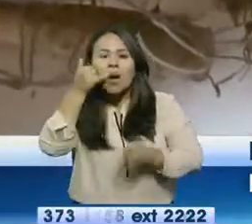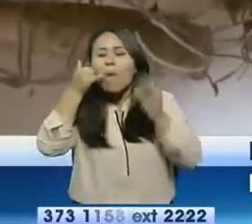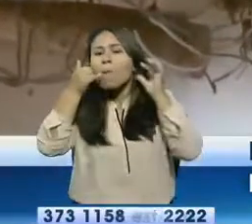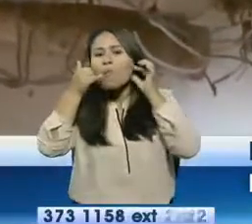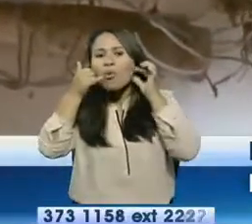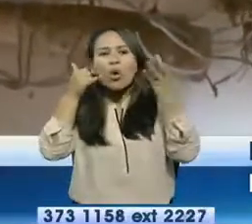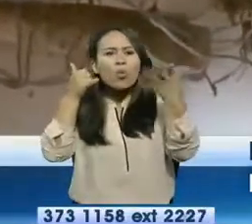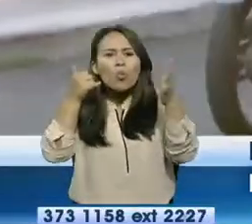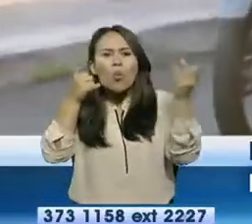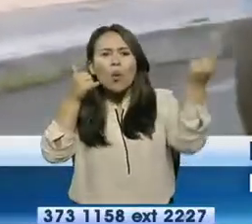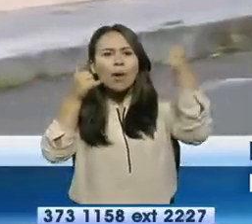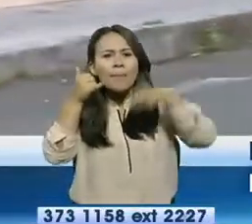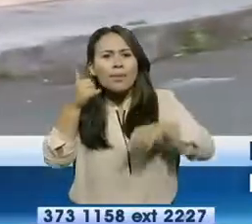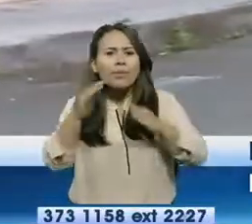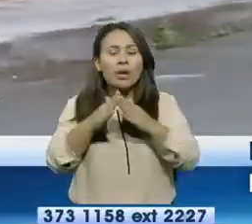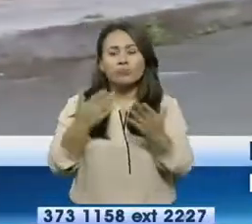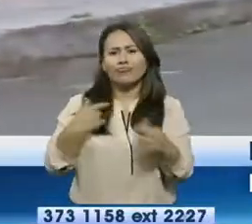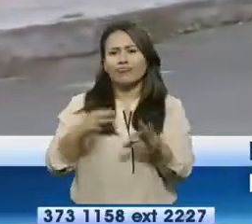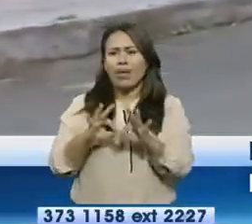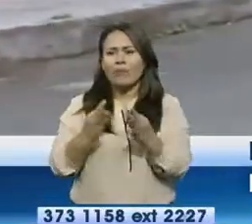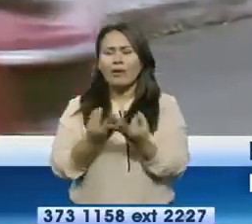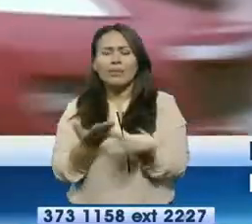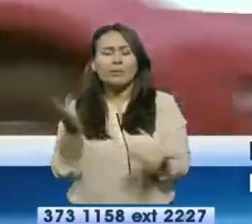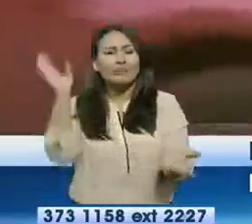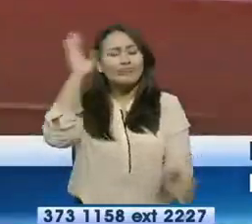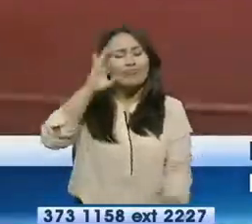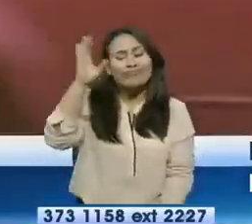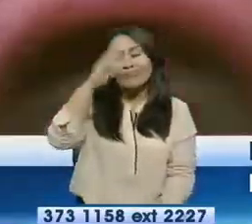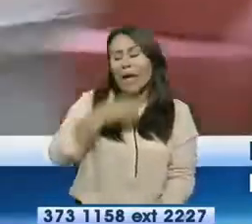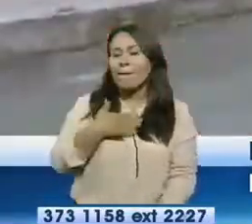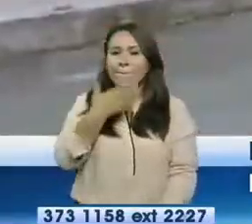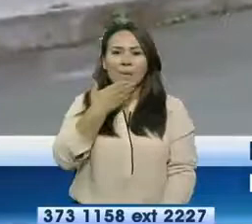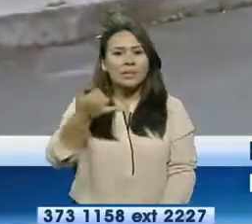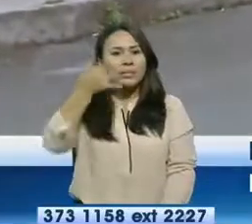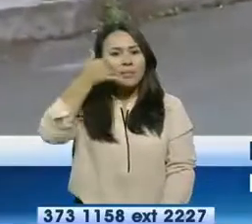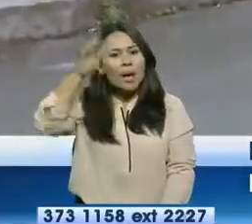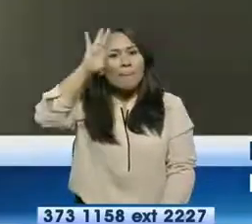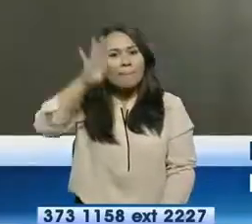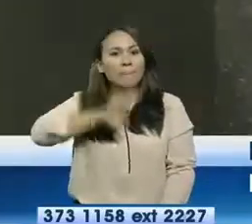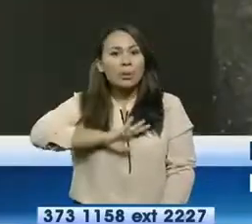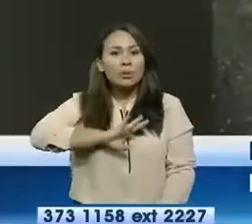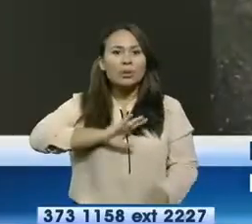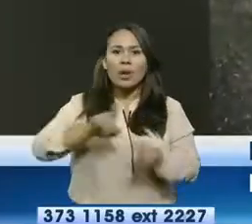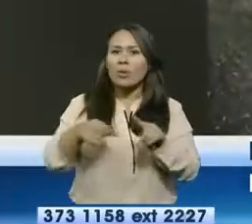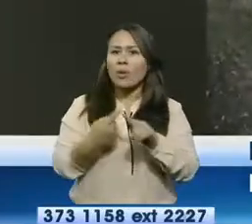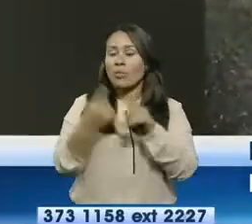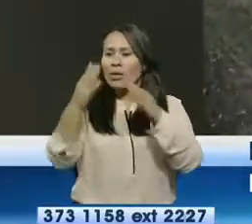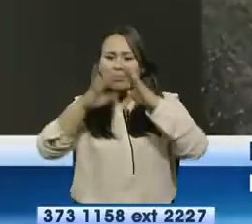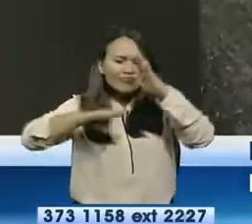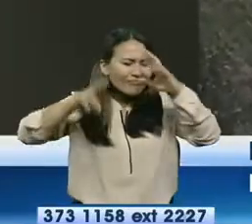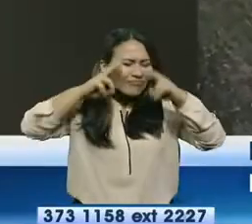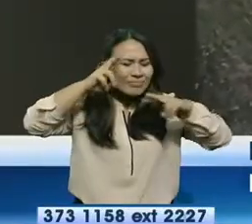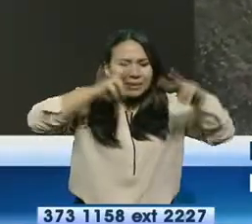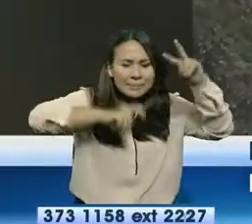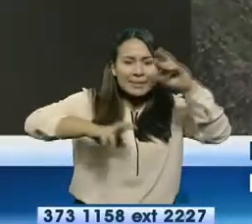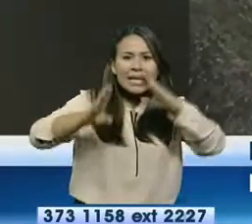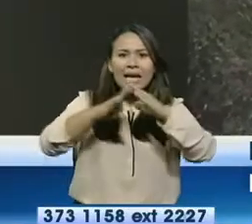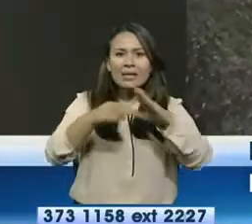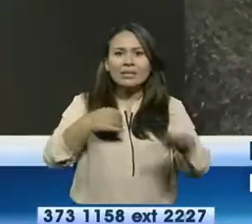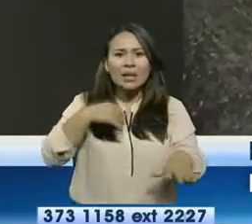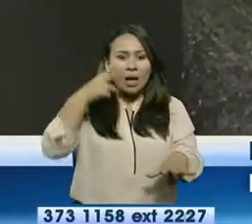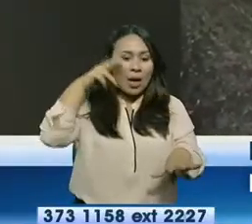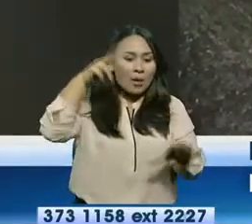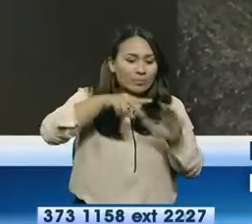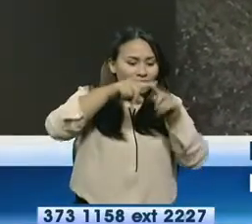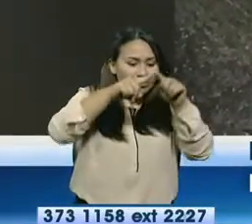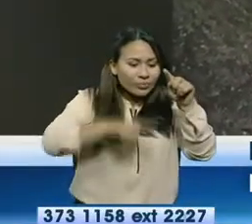casa. La familia estaba pendiente, pidió ayuda a la policía del sector de Tumbaco cuando todos revisaban la vivienda. Alguien dio la voz de alerta que